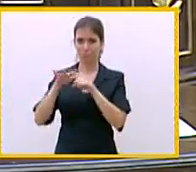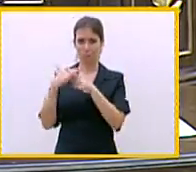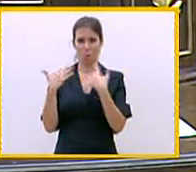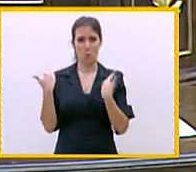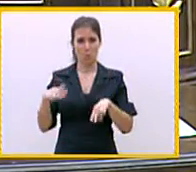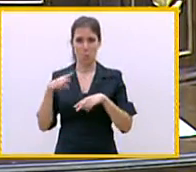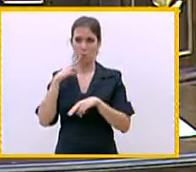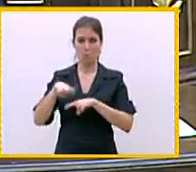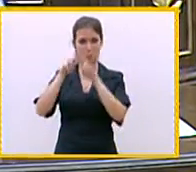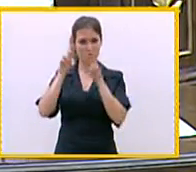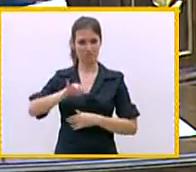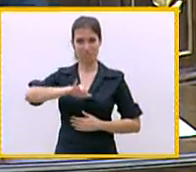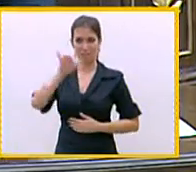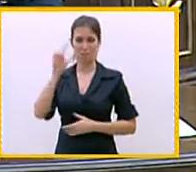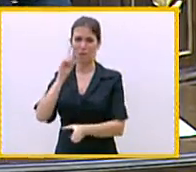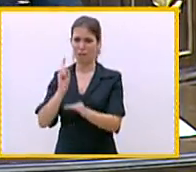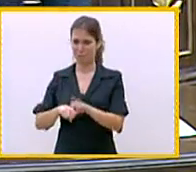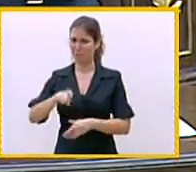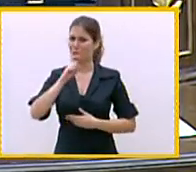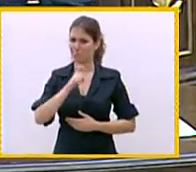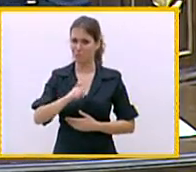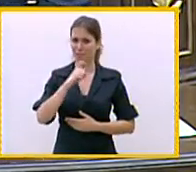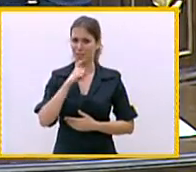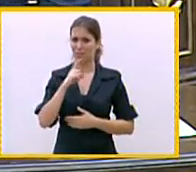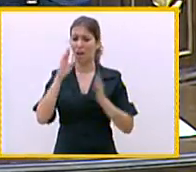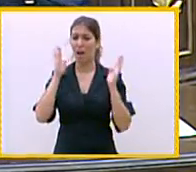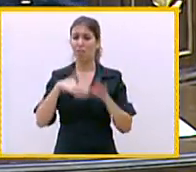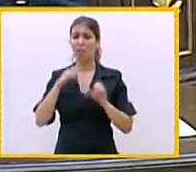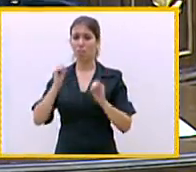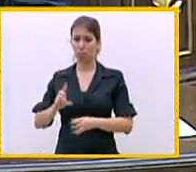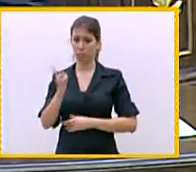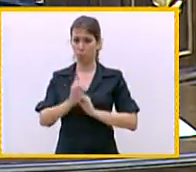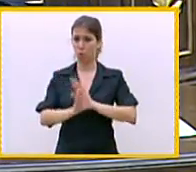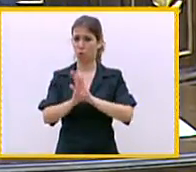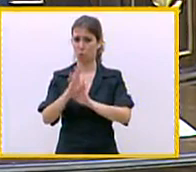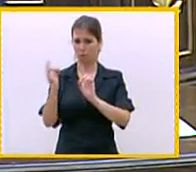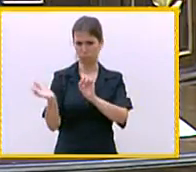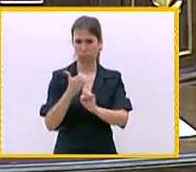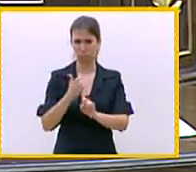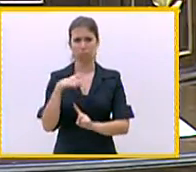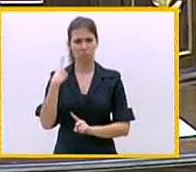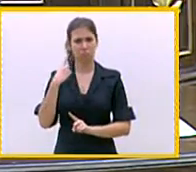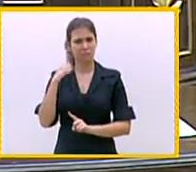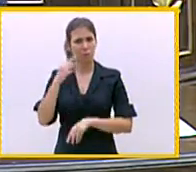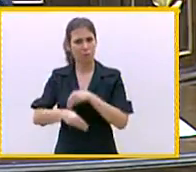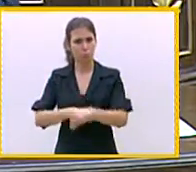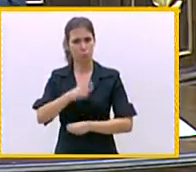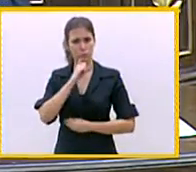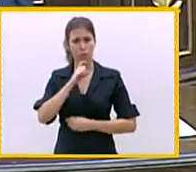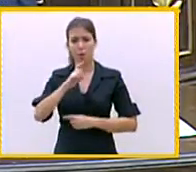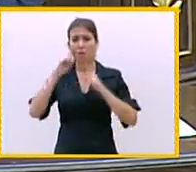complicado y hay que llegar hasta el final. Sabremos hacerlo. Este esfuerzo no es un esfuerzo